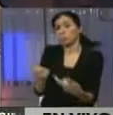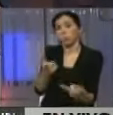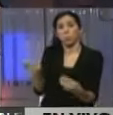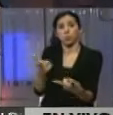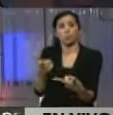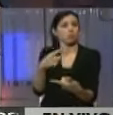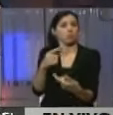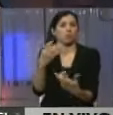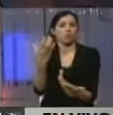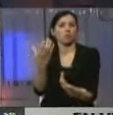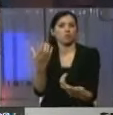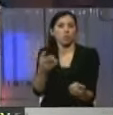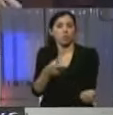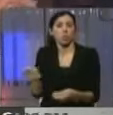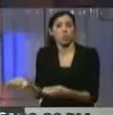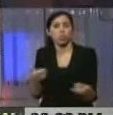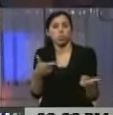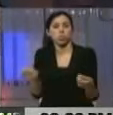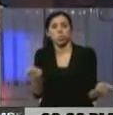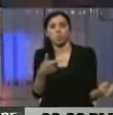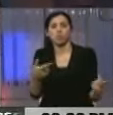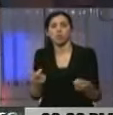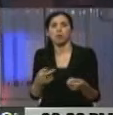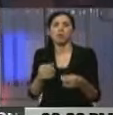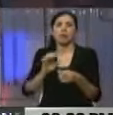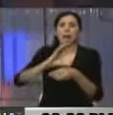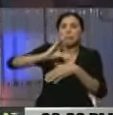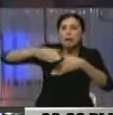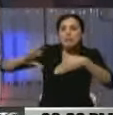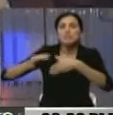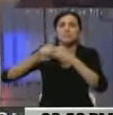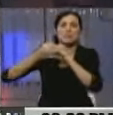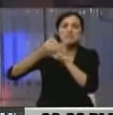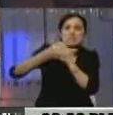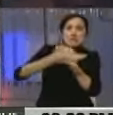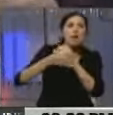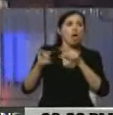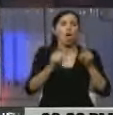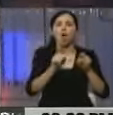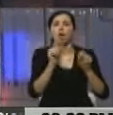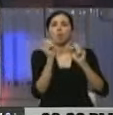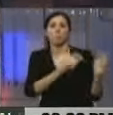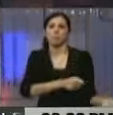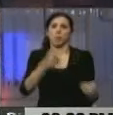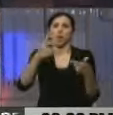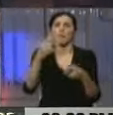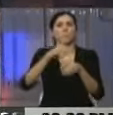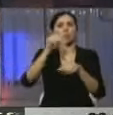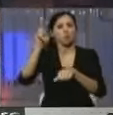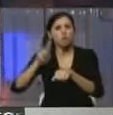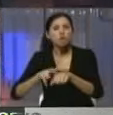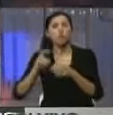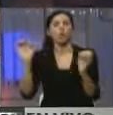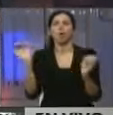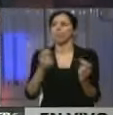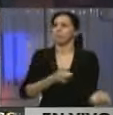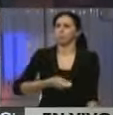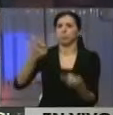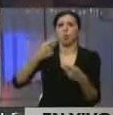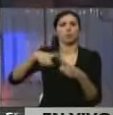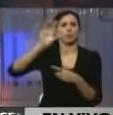el contrabando de extracción, al Caribe, quién sabe para dónde, terminen en Puerto Rico, o terminen quién sabe